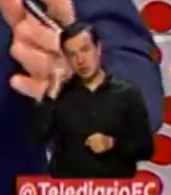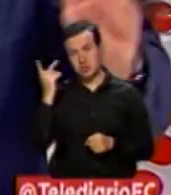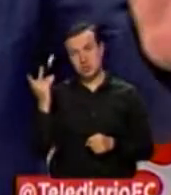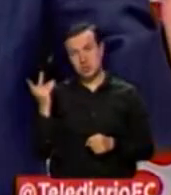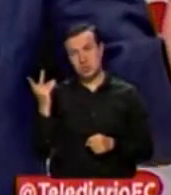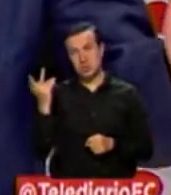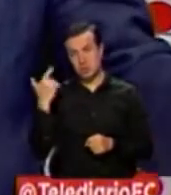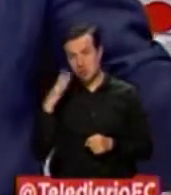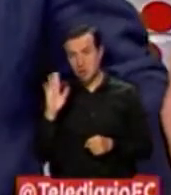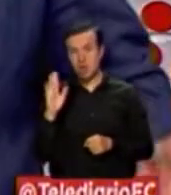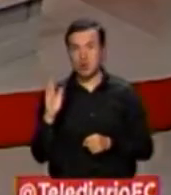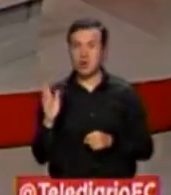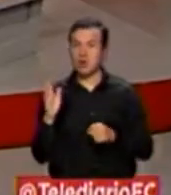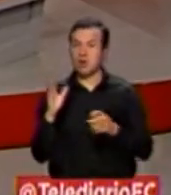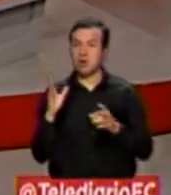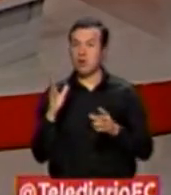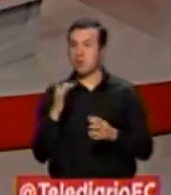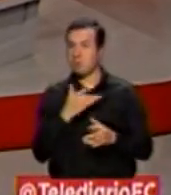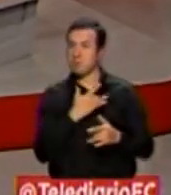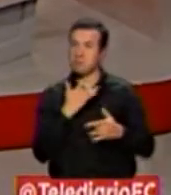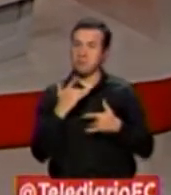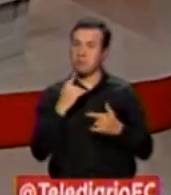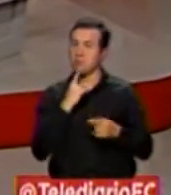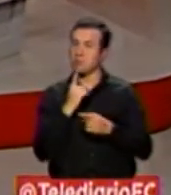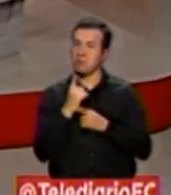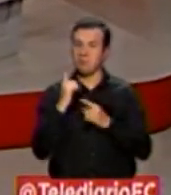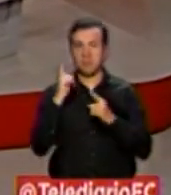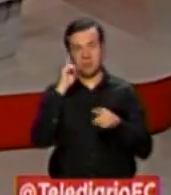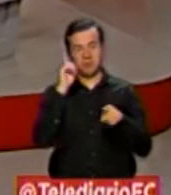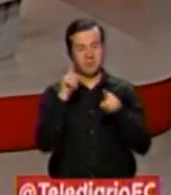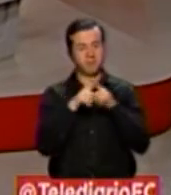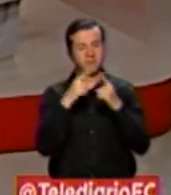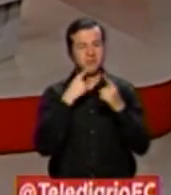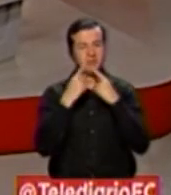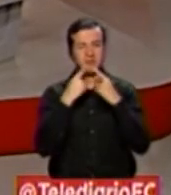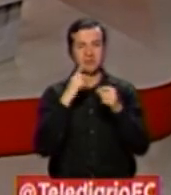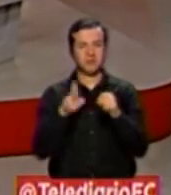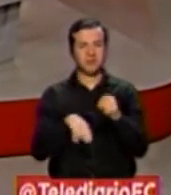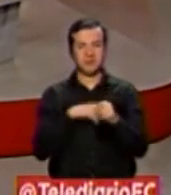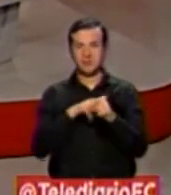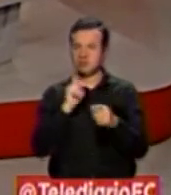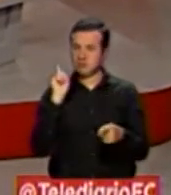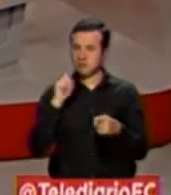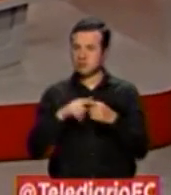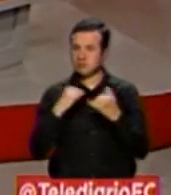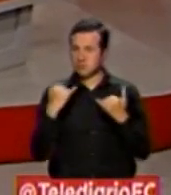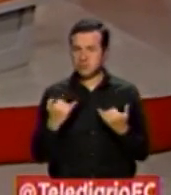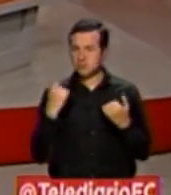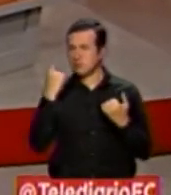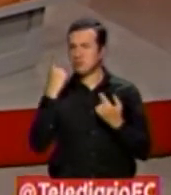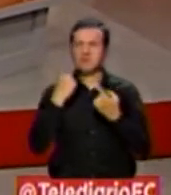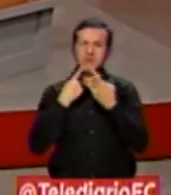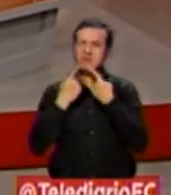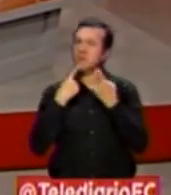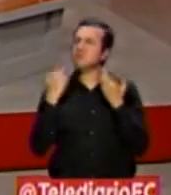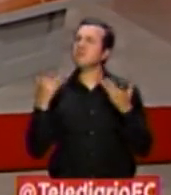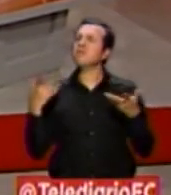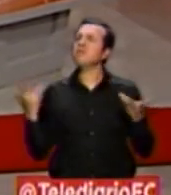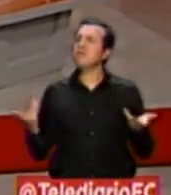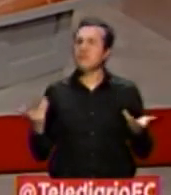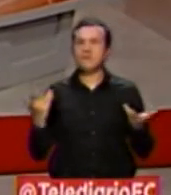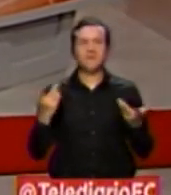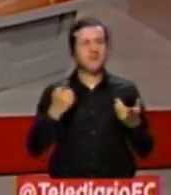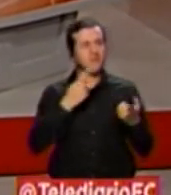digamos, abierta, amplia simpatía respecto de este consenso, el diálogo nacional, pero no terminamos de entender, ¿diálogo para qué? El